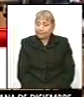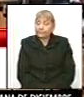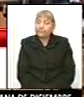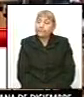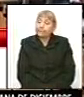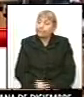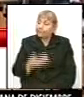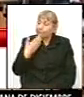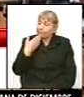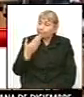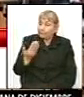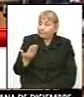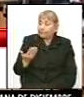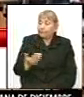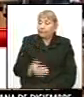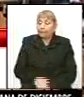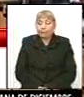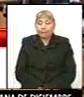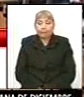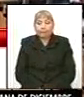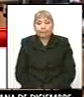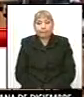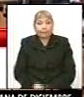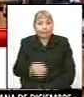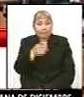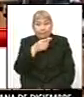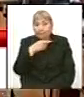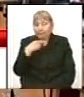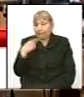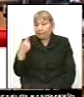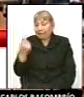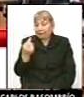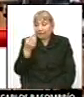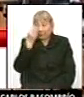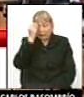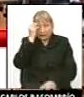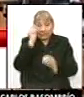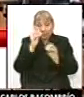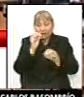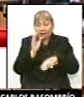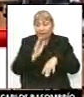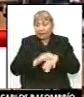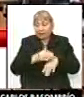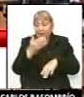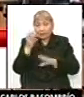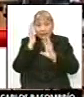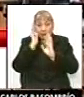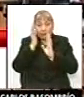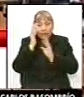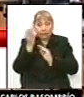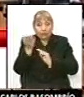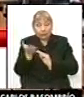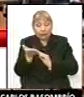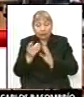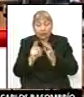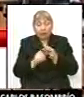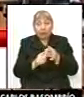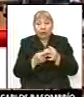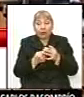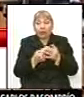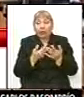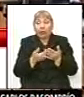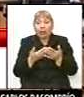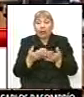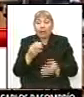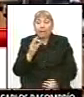Gracias, congresista Foronda. Vamos a dar una rueda de intervenciones congresistas con respecto a la opinión que tiene a esta iniciativa presentada